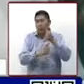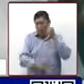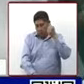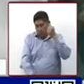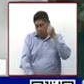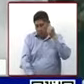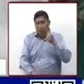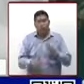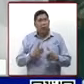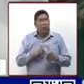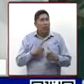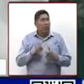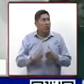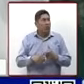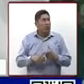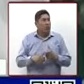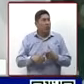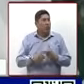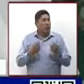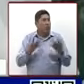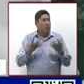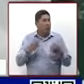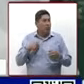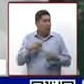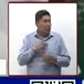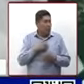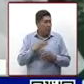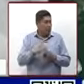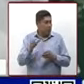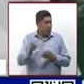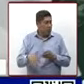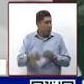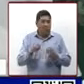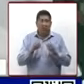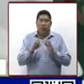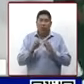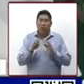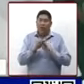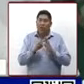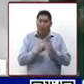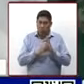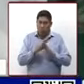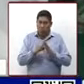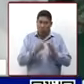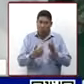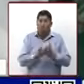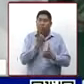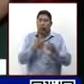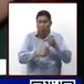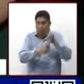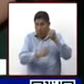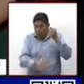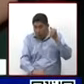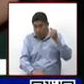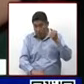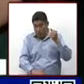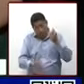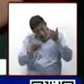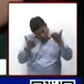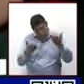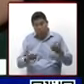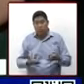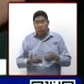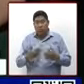nacional, ¿no? Entonces creo que lo que queremos es cumplir el estatuto para renovar el directorio. Ese es el fin de este Congreso. Entonces